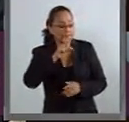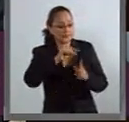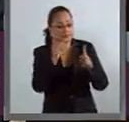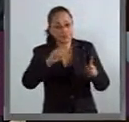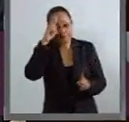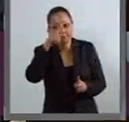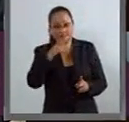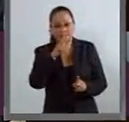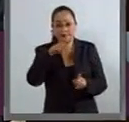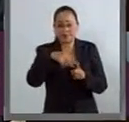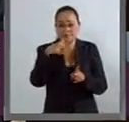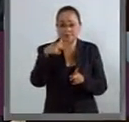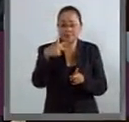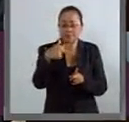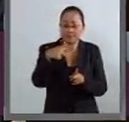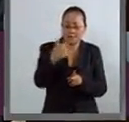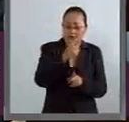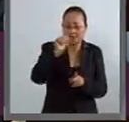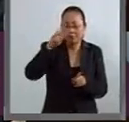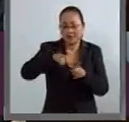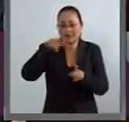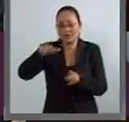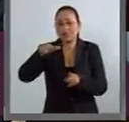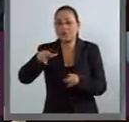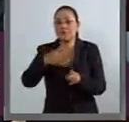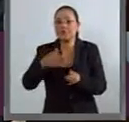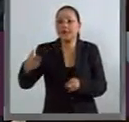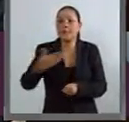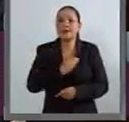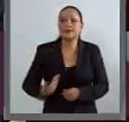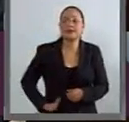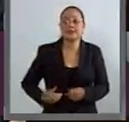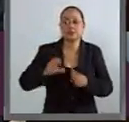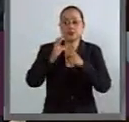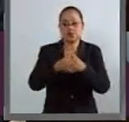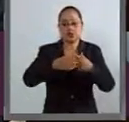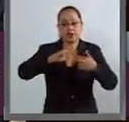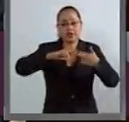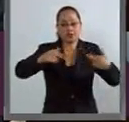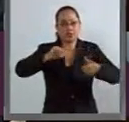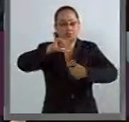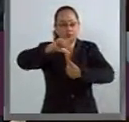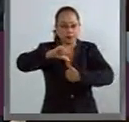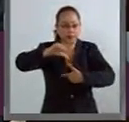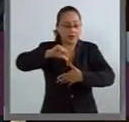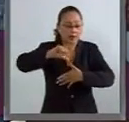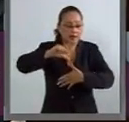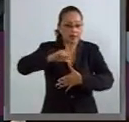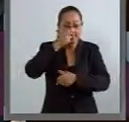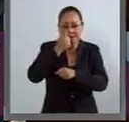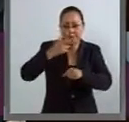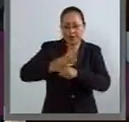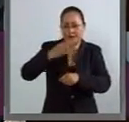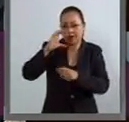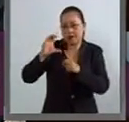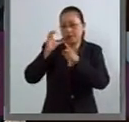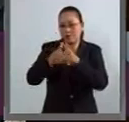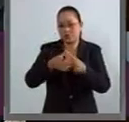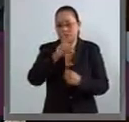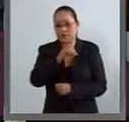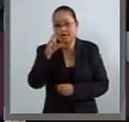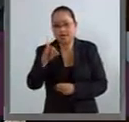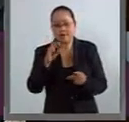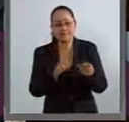periodo 2012-2018, presidenta de la Comisión de Relaciones Exteriores, América Latina y el Caribe, secretaria de la Comisión del